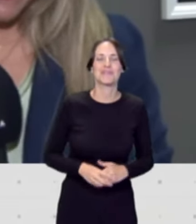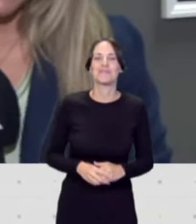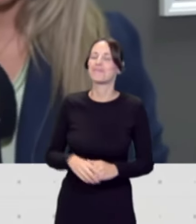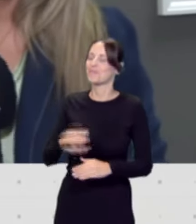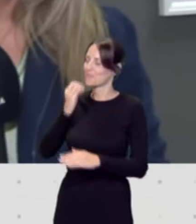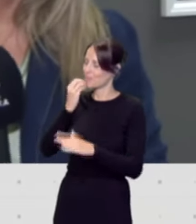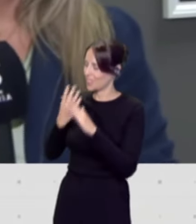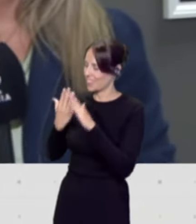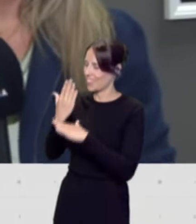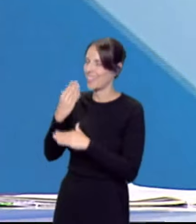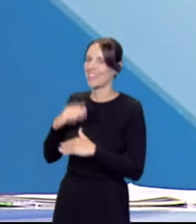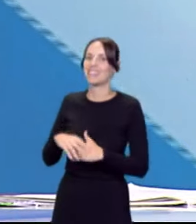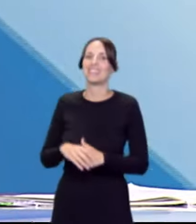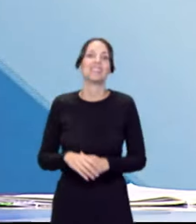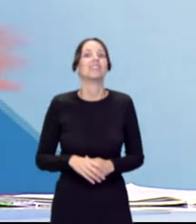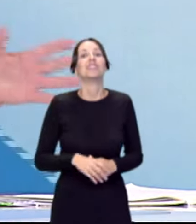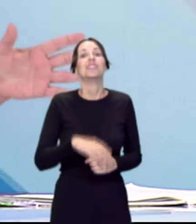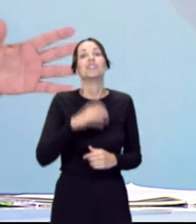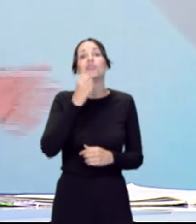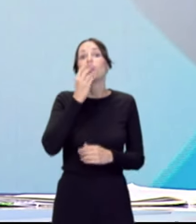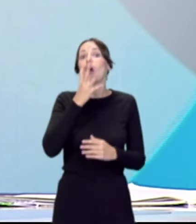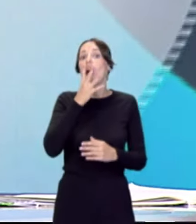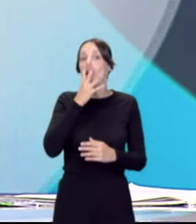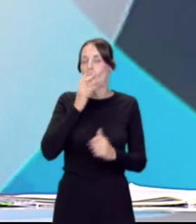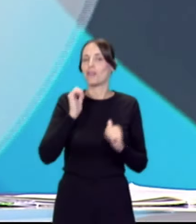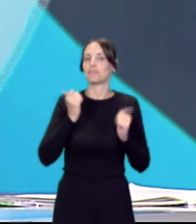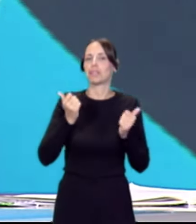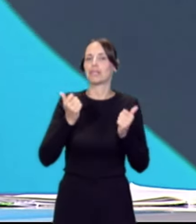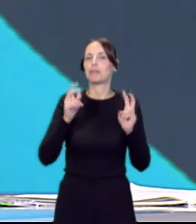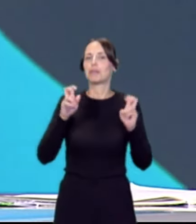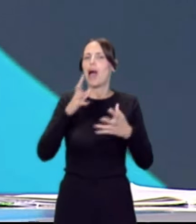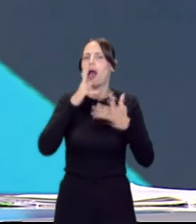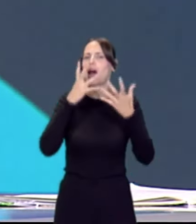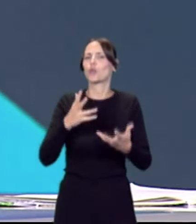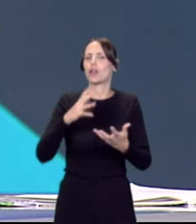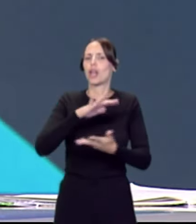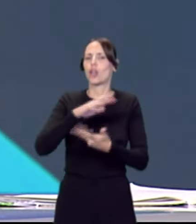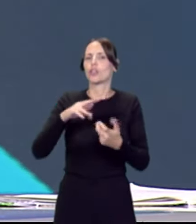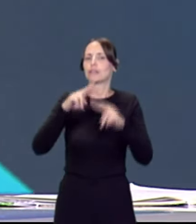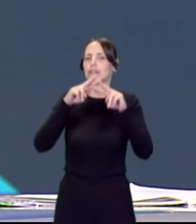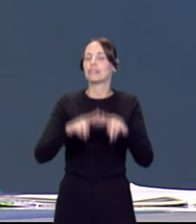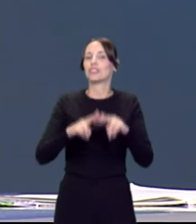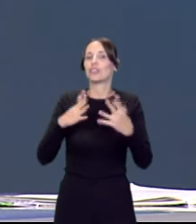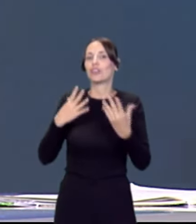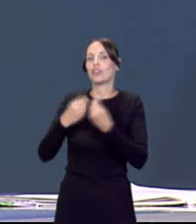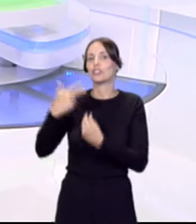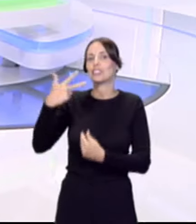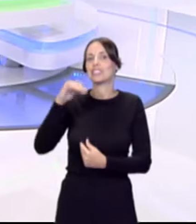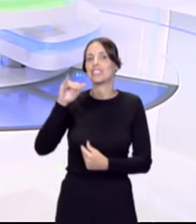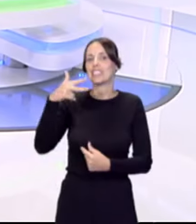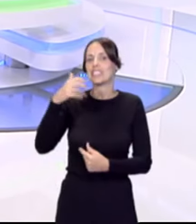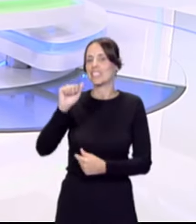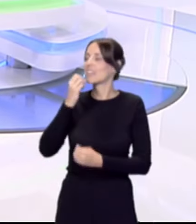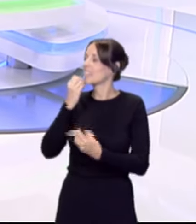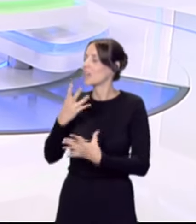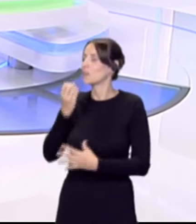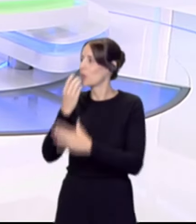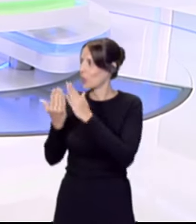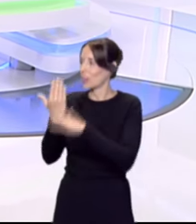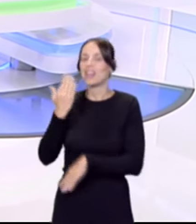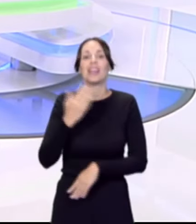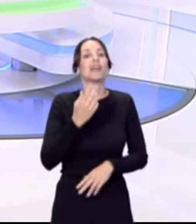Buen día. Bueno, pues en este punto de la mañana vamos a analizar la actualidad con María Luisa Rosarena. ¿Qué tal? Muy buenos días, Pilar. Y